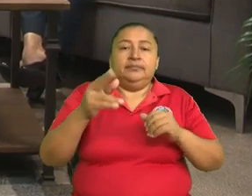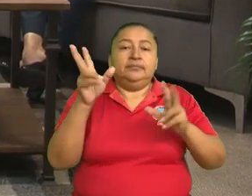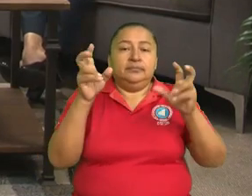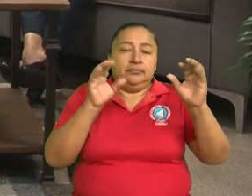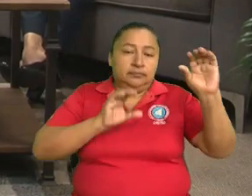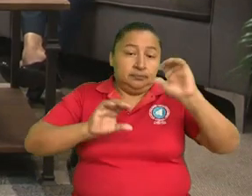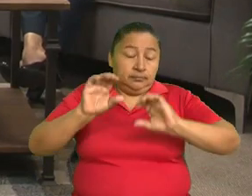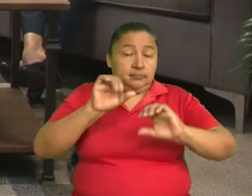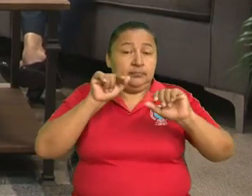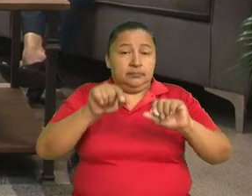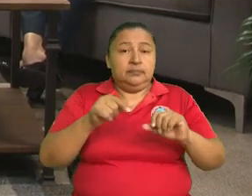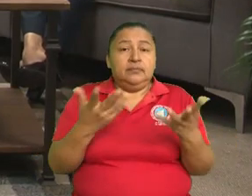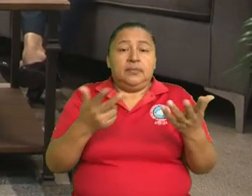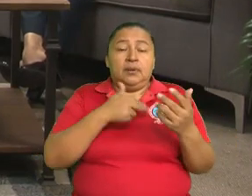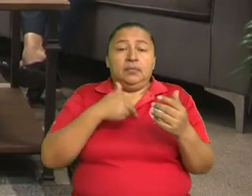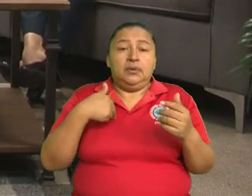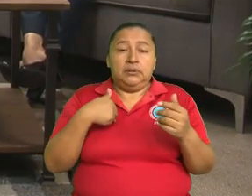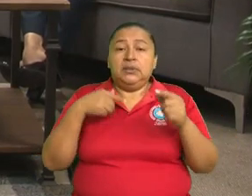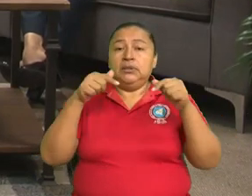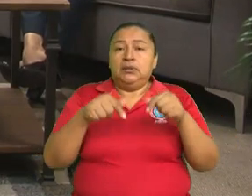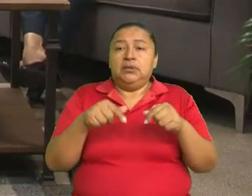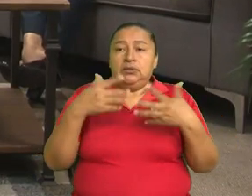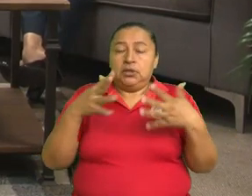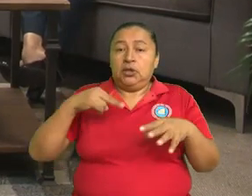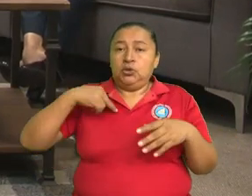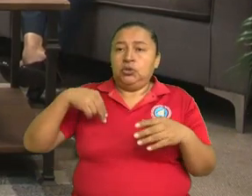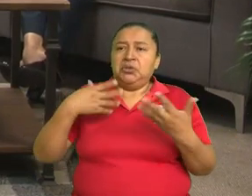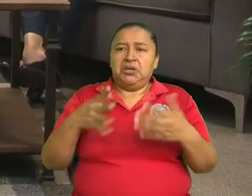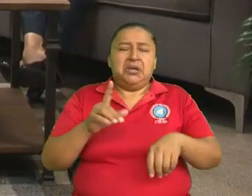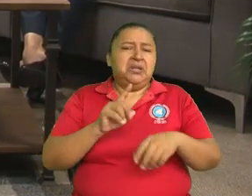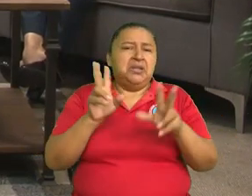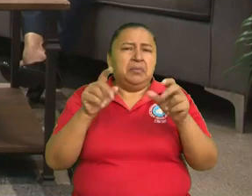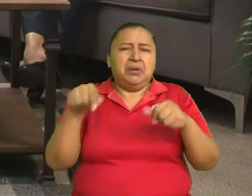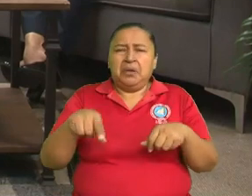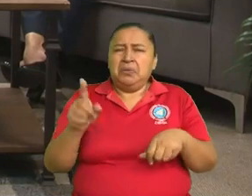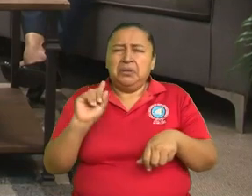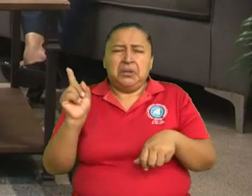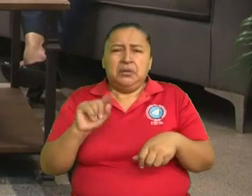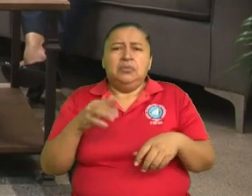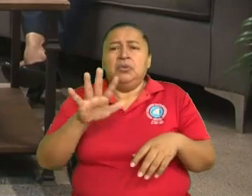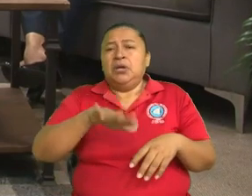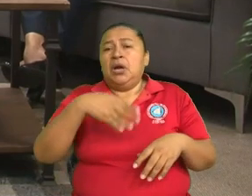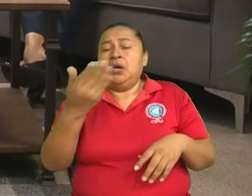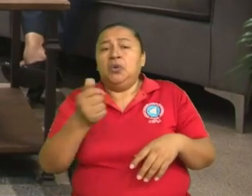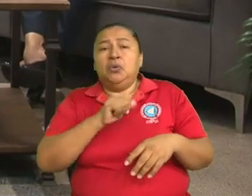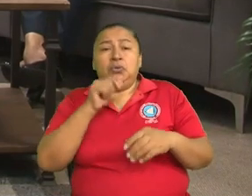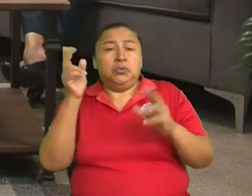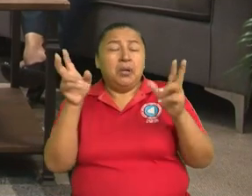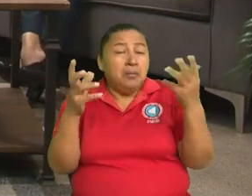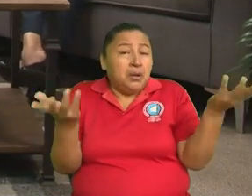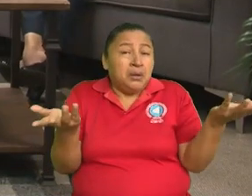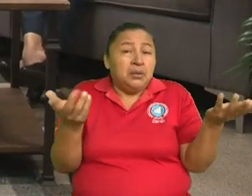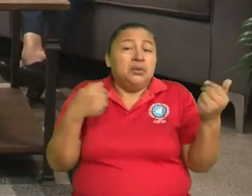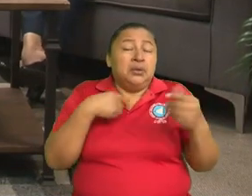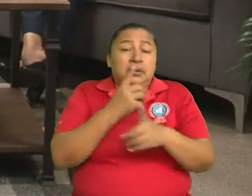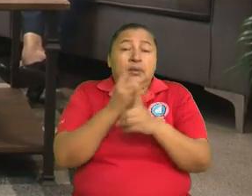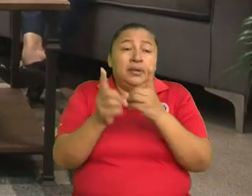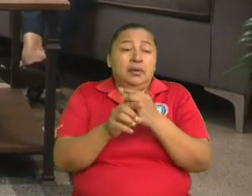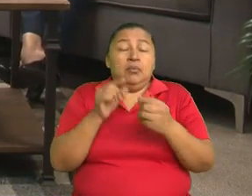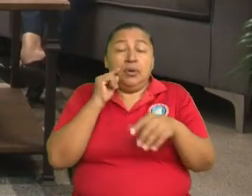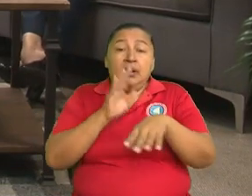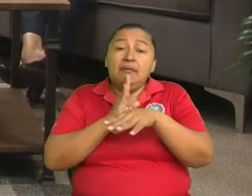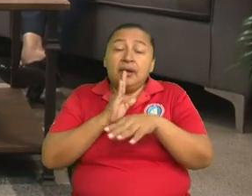a ver qué es lo que vamos a hacer ahora. Ya nosotros hay temas que ya ni los tocamos ahorita porque ya están otros, que son los que debemos de